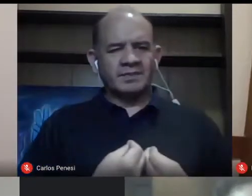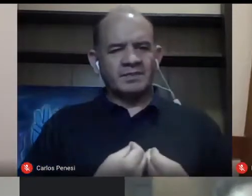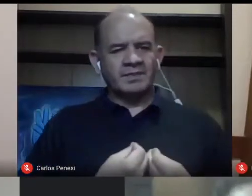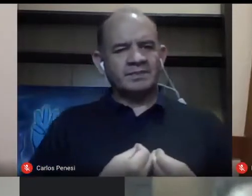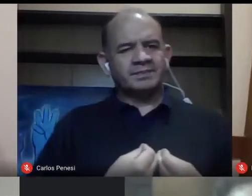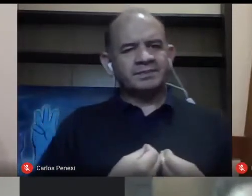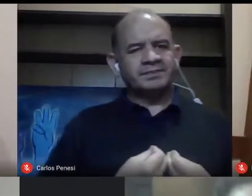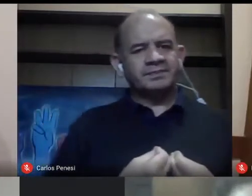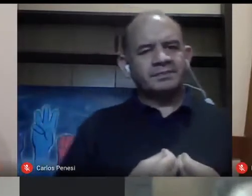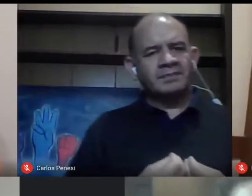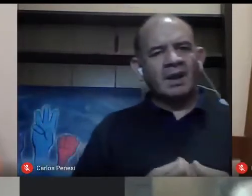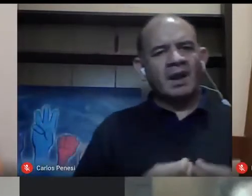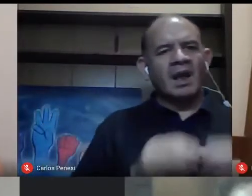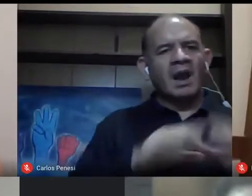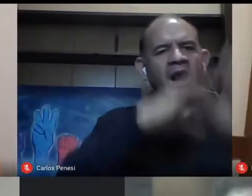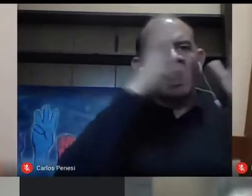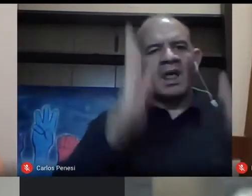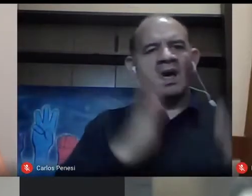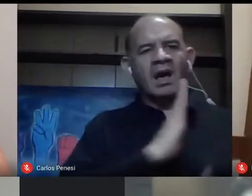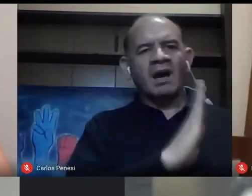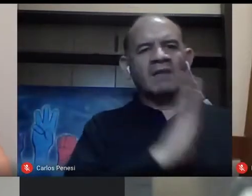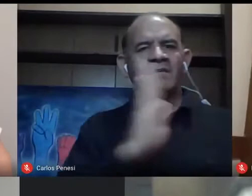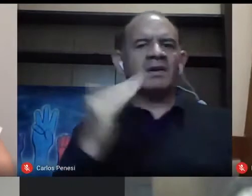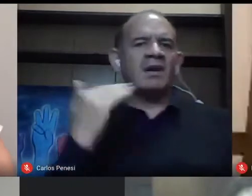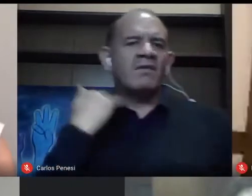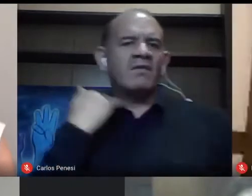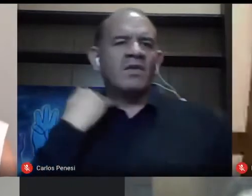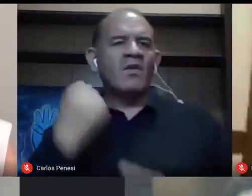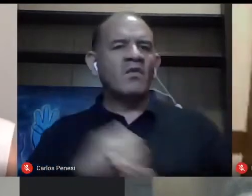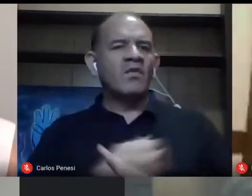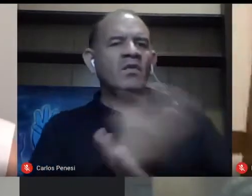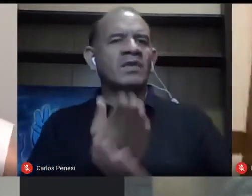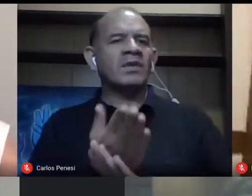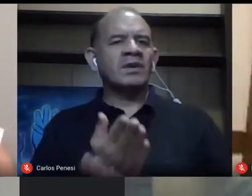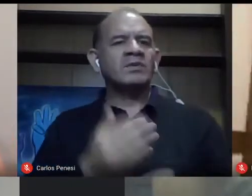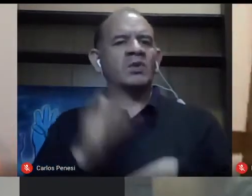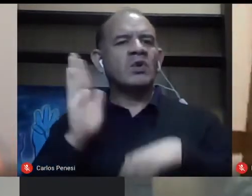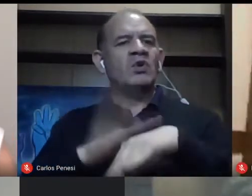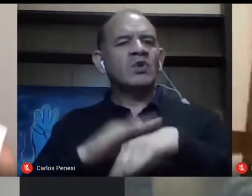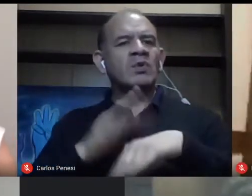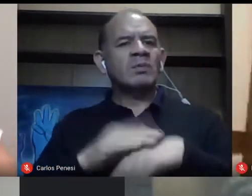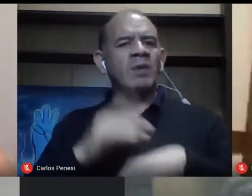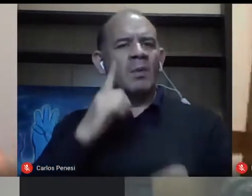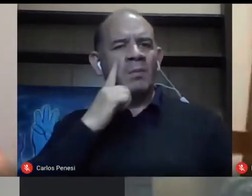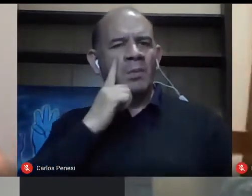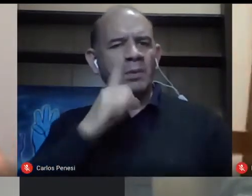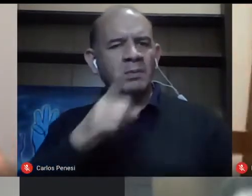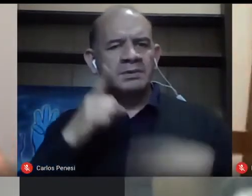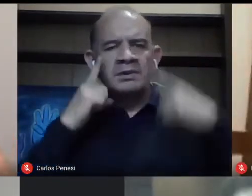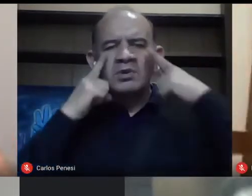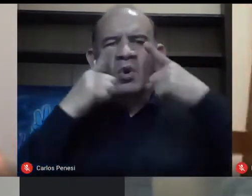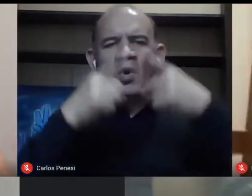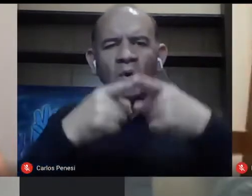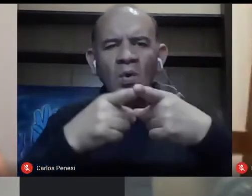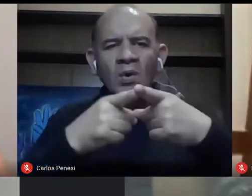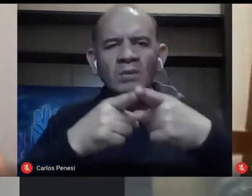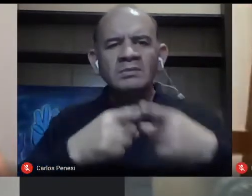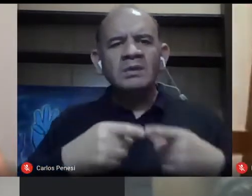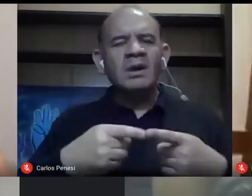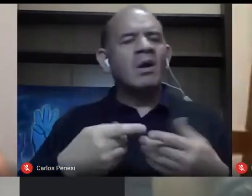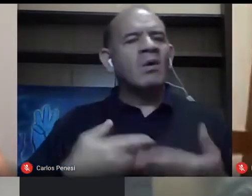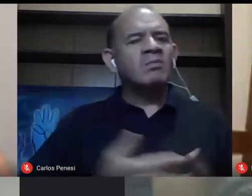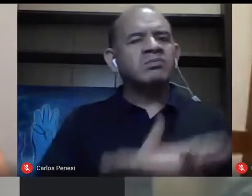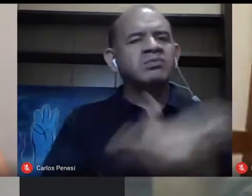las bibliotecas en su creación tienen el objetivo, el acceso a la cultura de la población